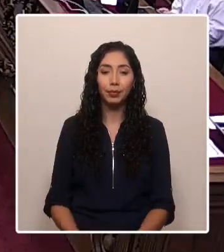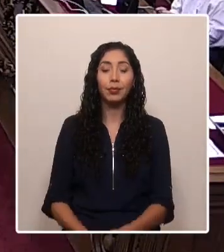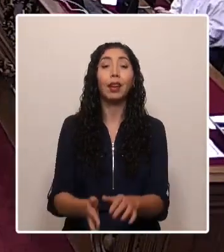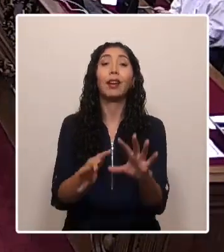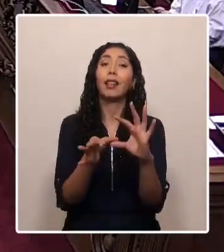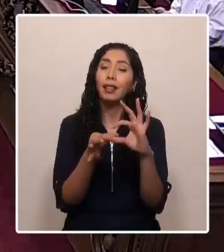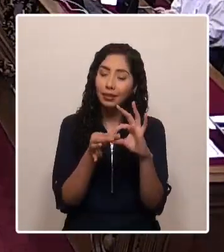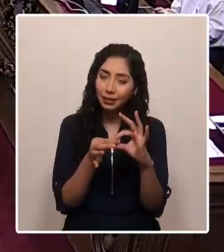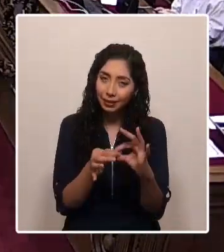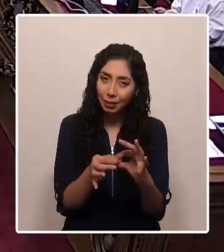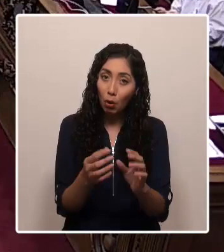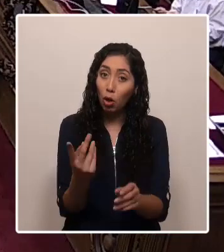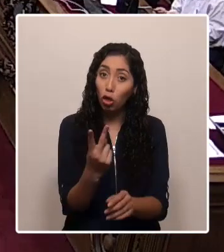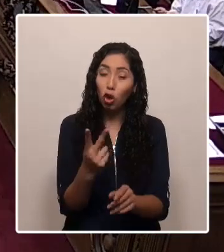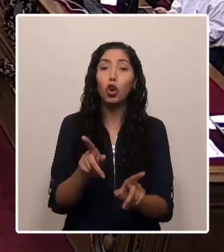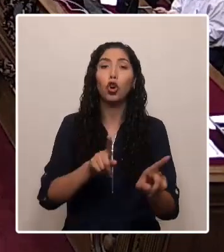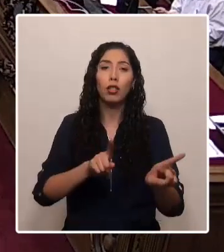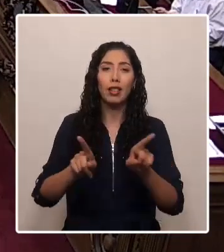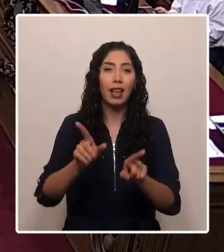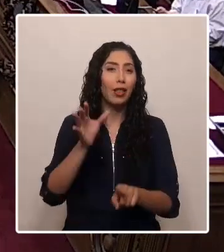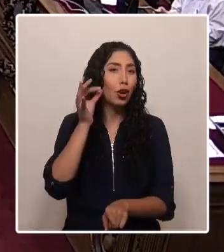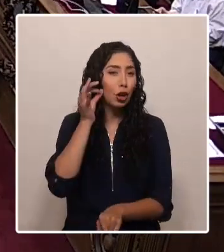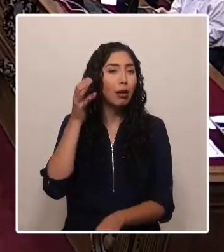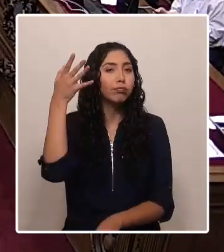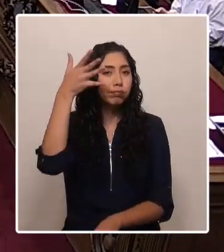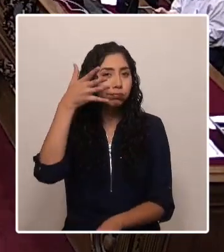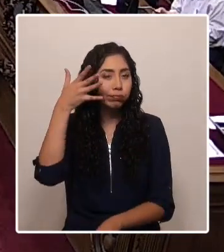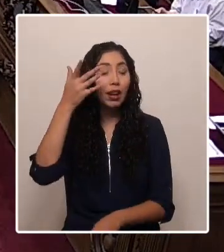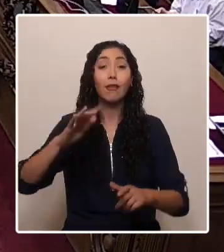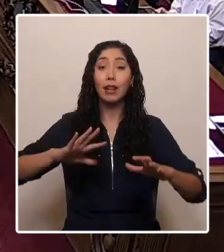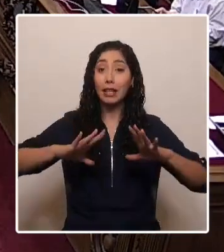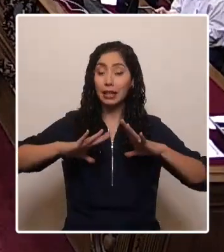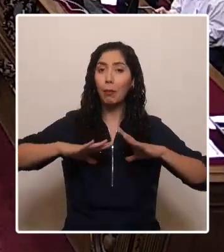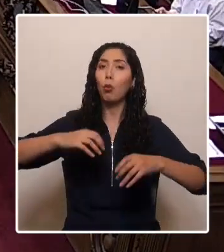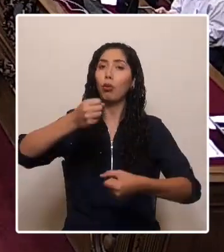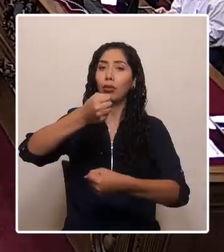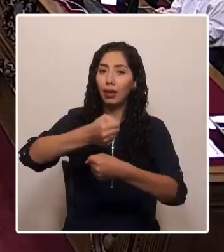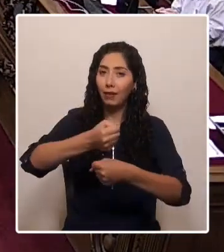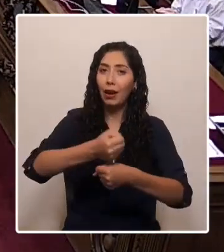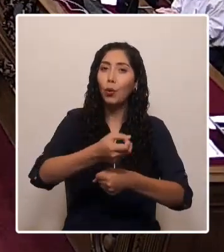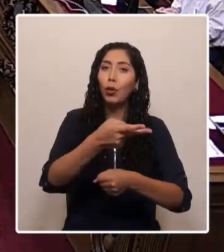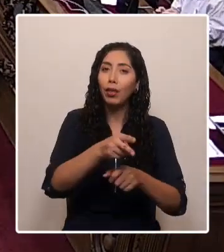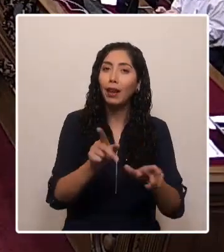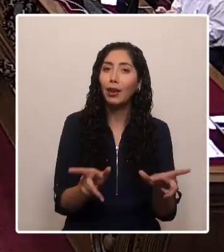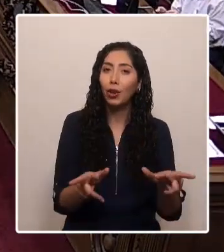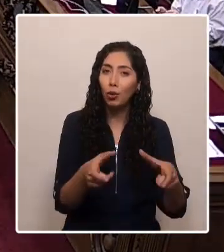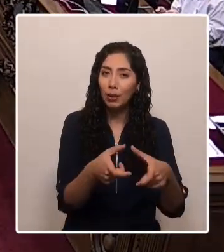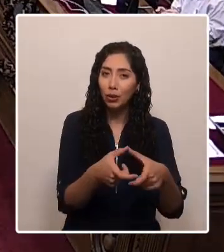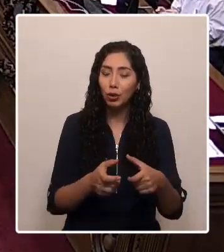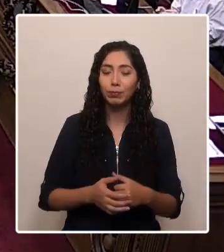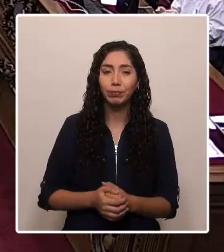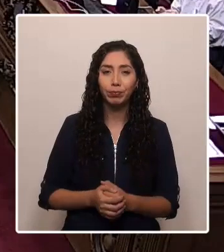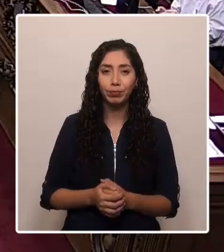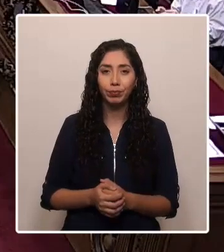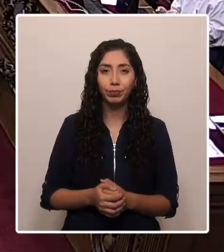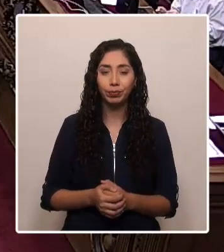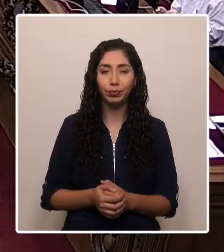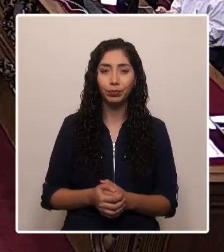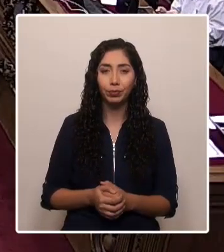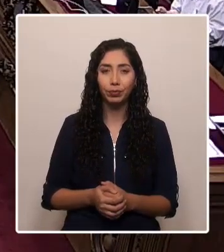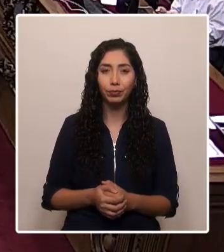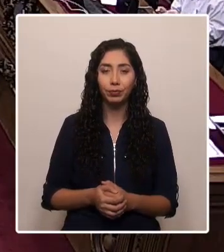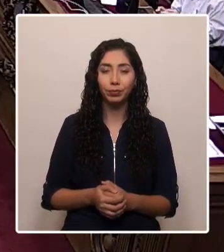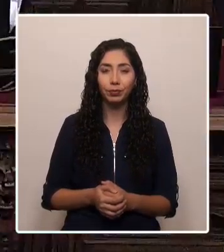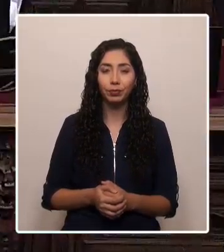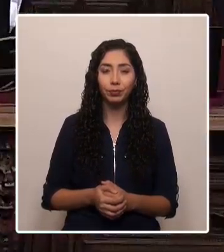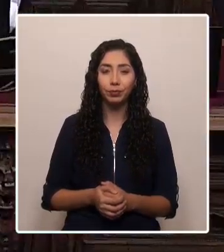Agradecemos a las co-coordinadoras por la exposición y felicitamos también el trabajo de la comisión. Reitero entonces